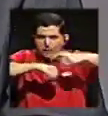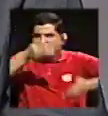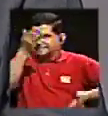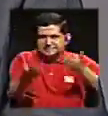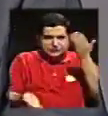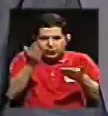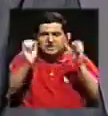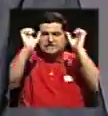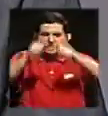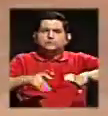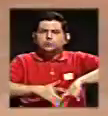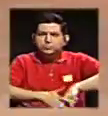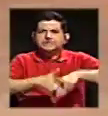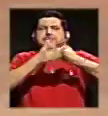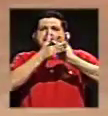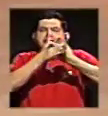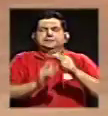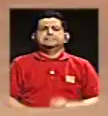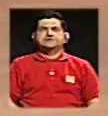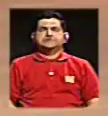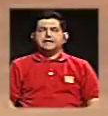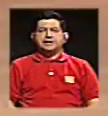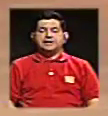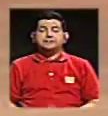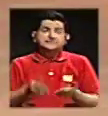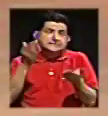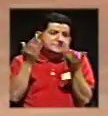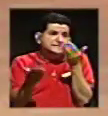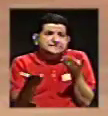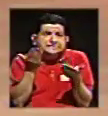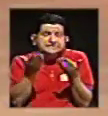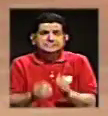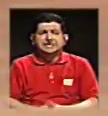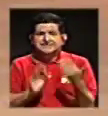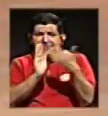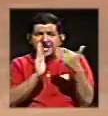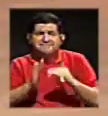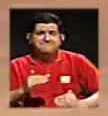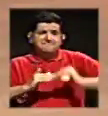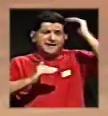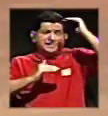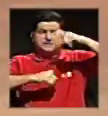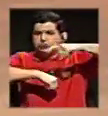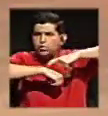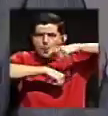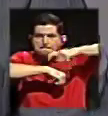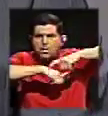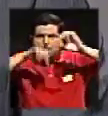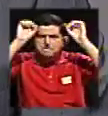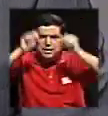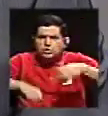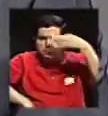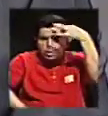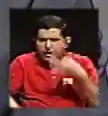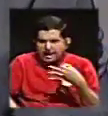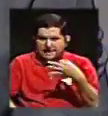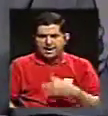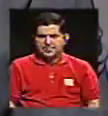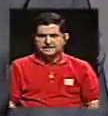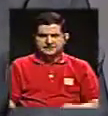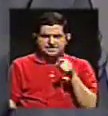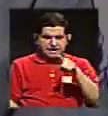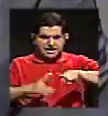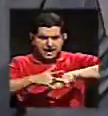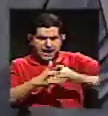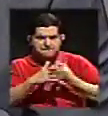puede comenzar a causar digamos un un daño mayor o en qué momento digamos podría considerarse que considera que